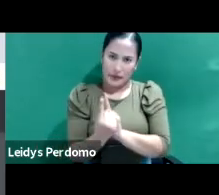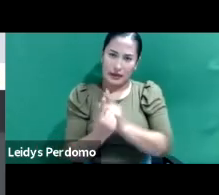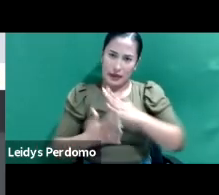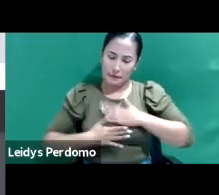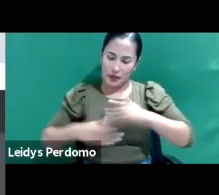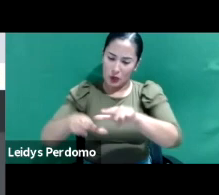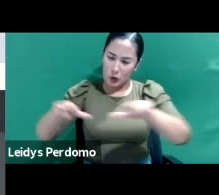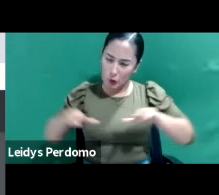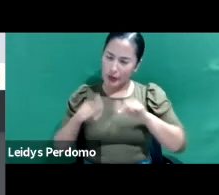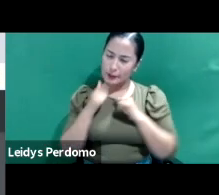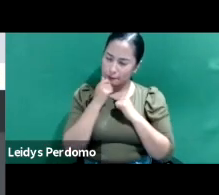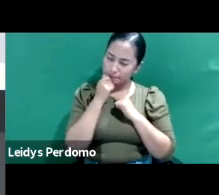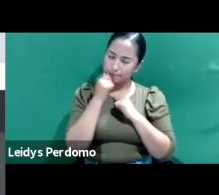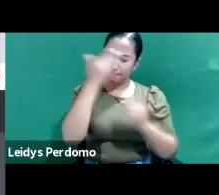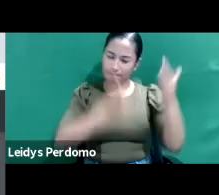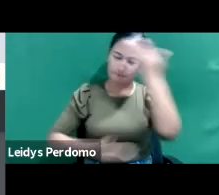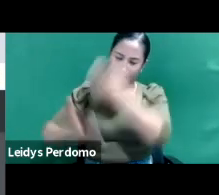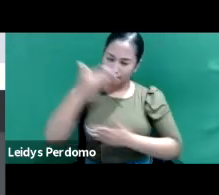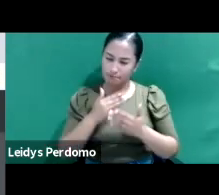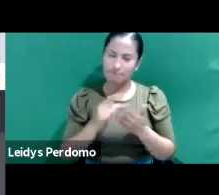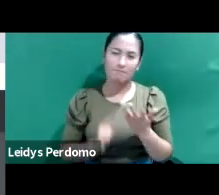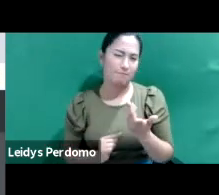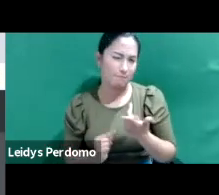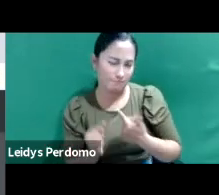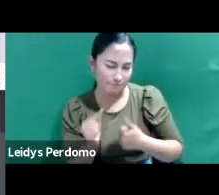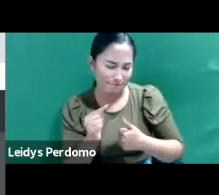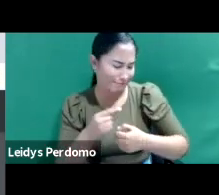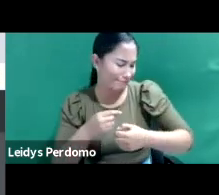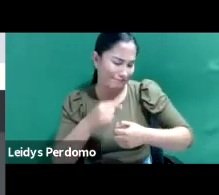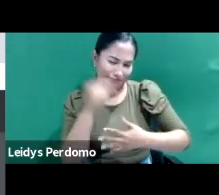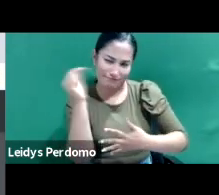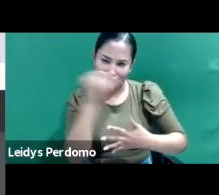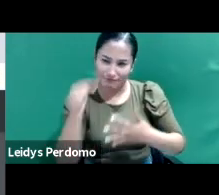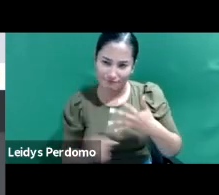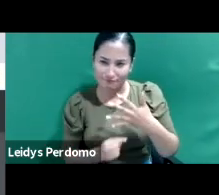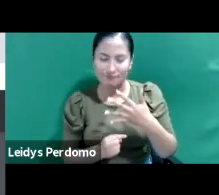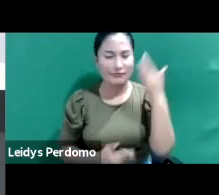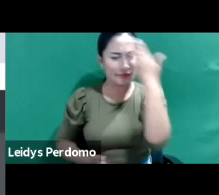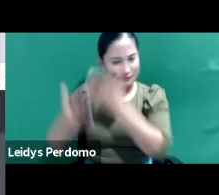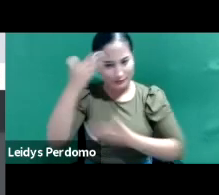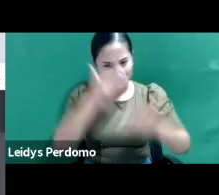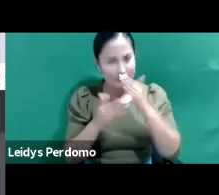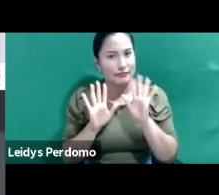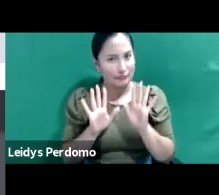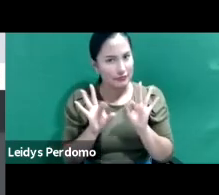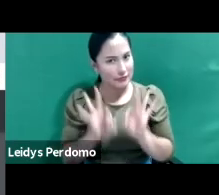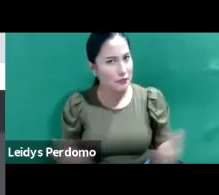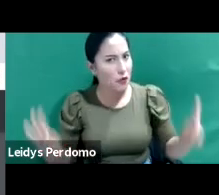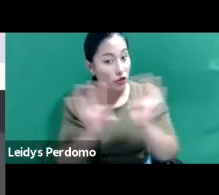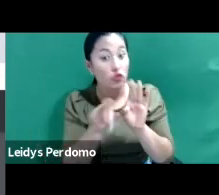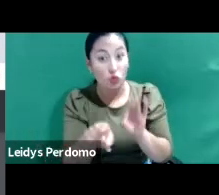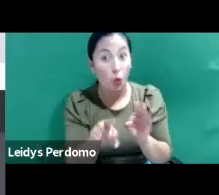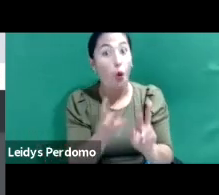que mirar varias cosas, ¿vale? No voy a centrar desde allí, pero ahora, obviamente, es muy importante y muy valioso todo